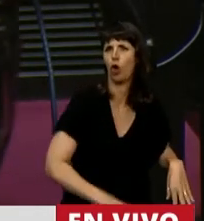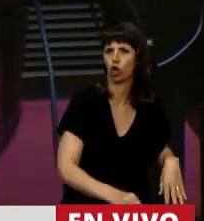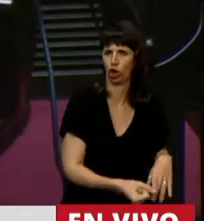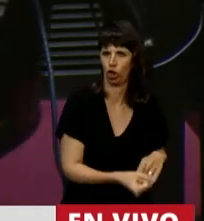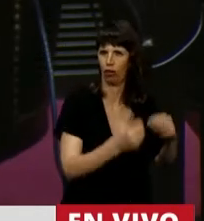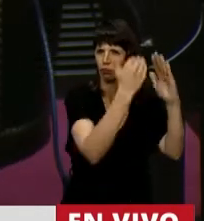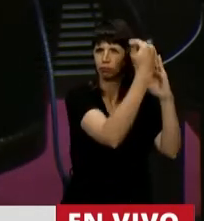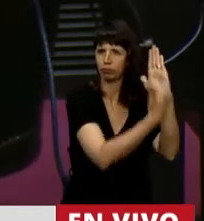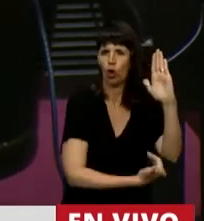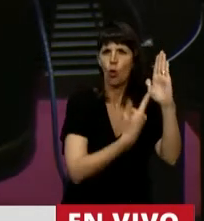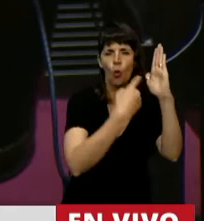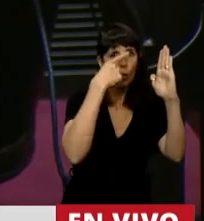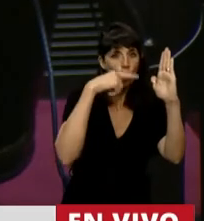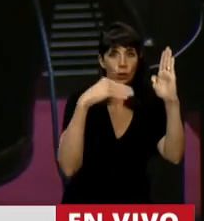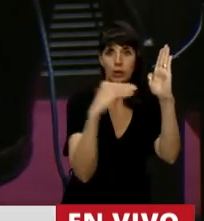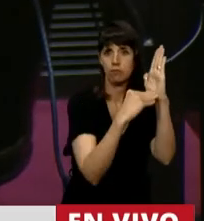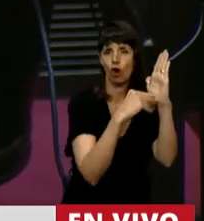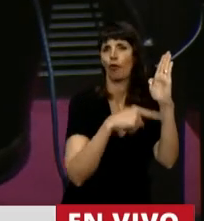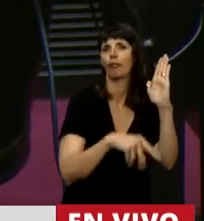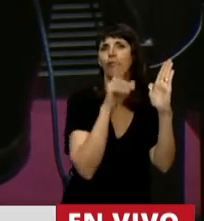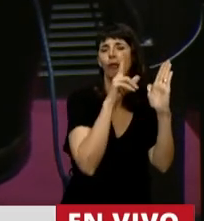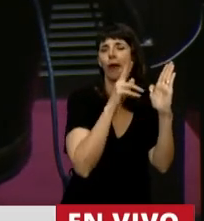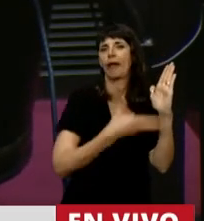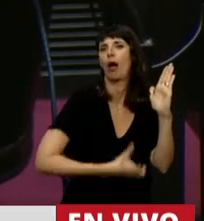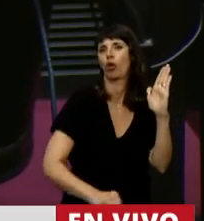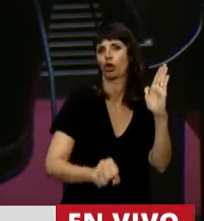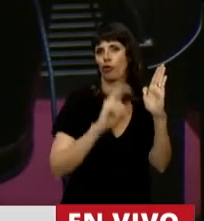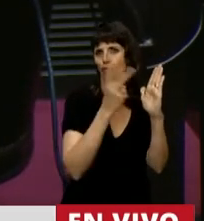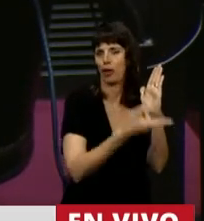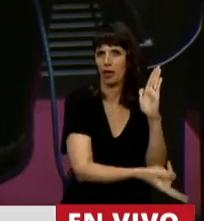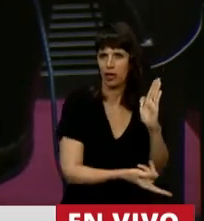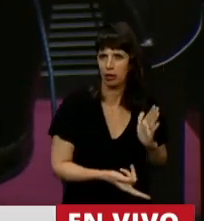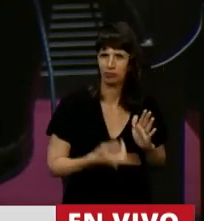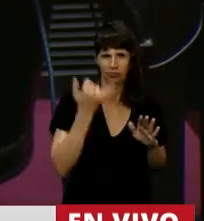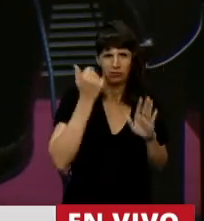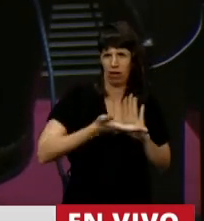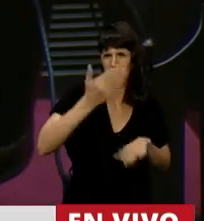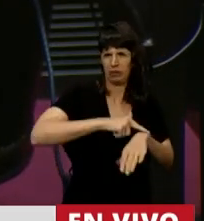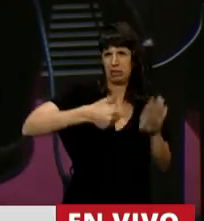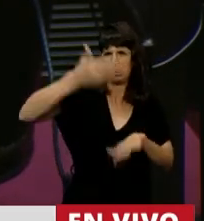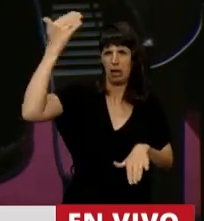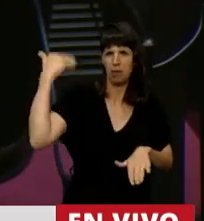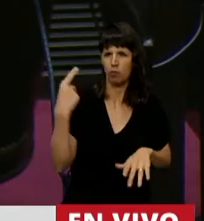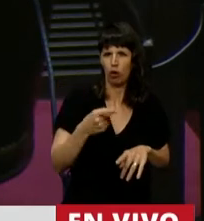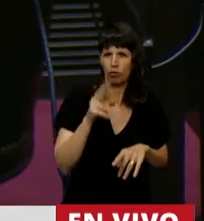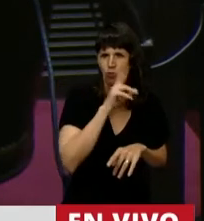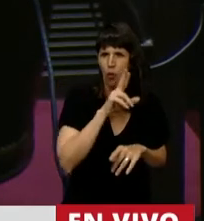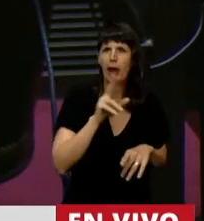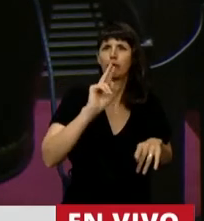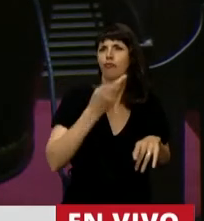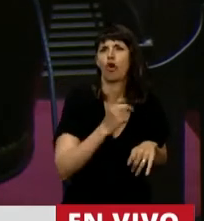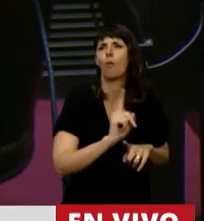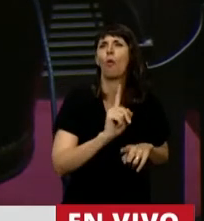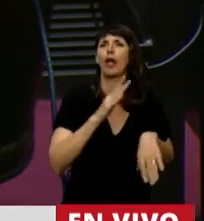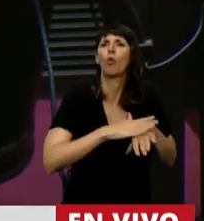en edad fértil. Hace tiempo que los abortos clandestinos no son la primera causa de muerte materna. Esas